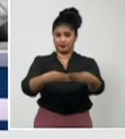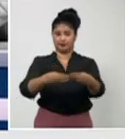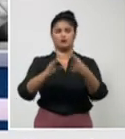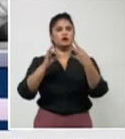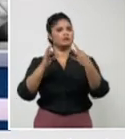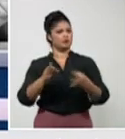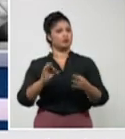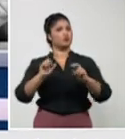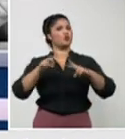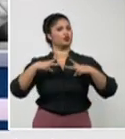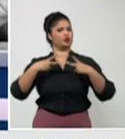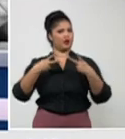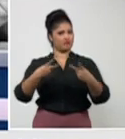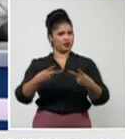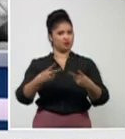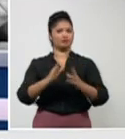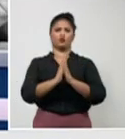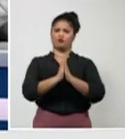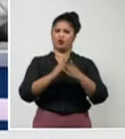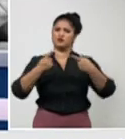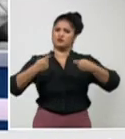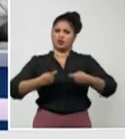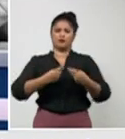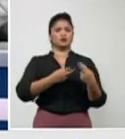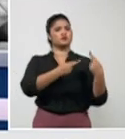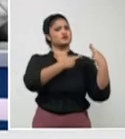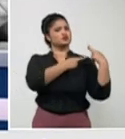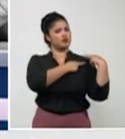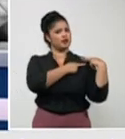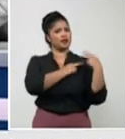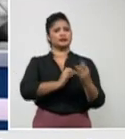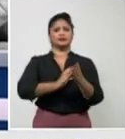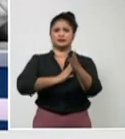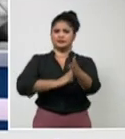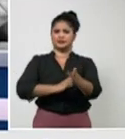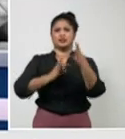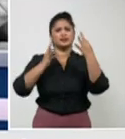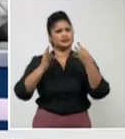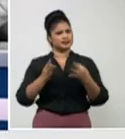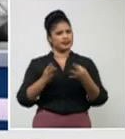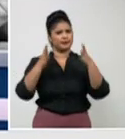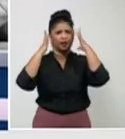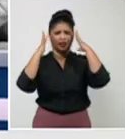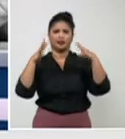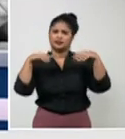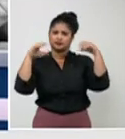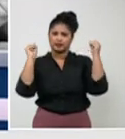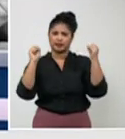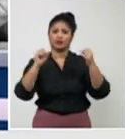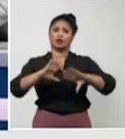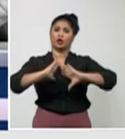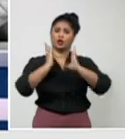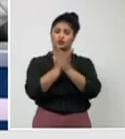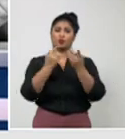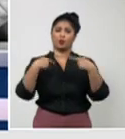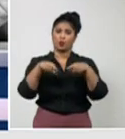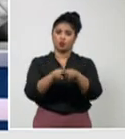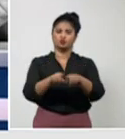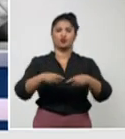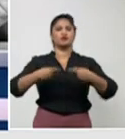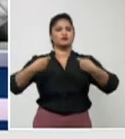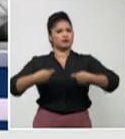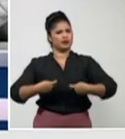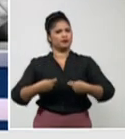la autorresponsabilidad, la disciplina y en la necesidad de superar las dificultades en la base para el diagnóstico y